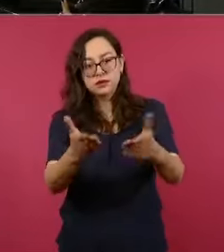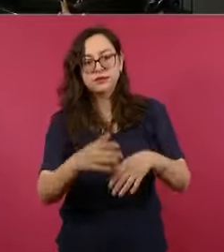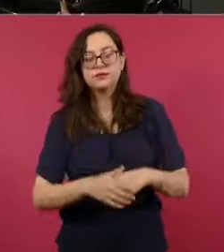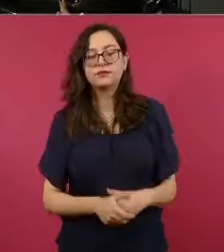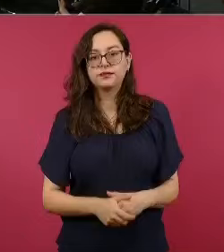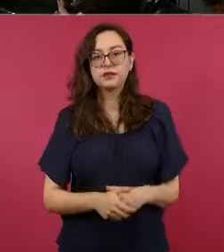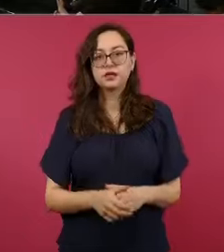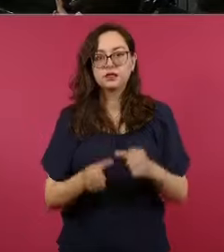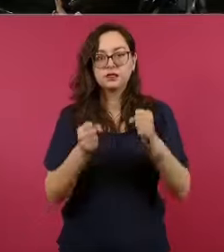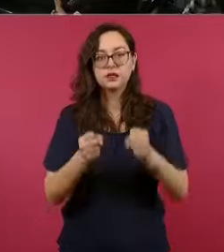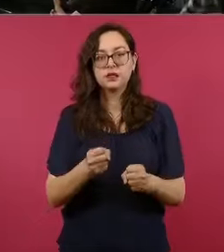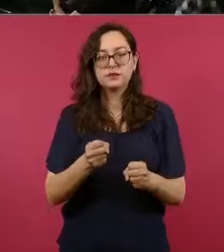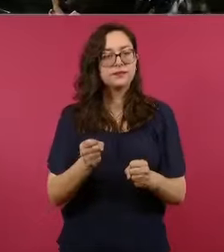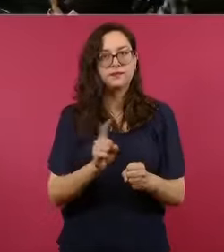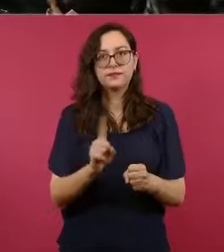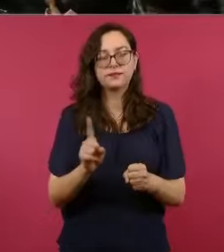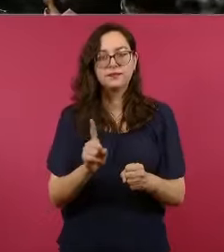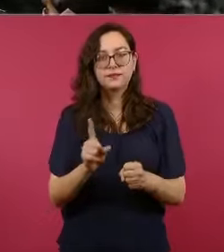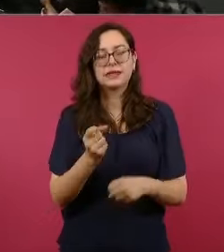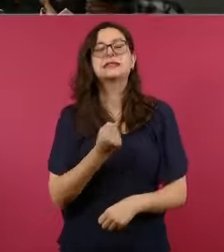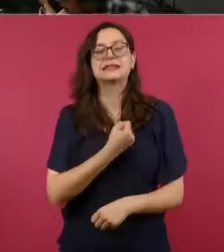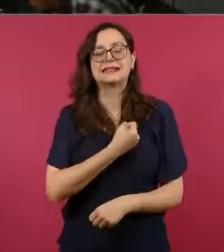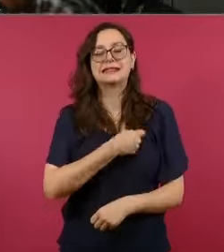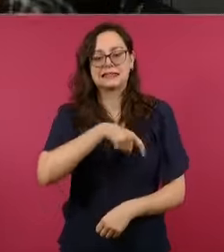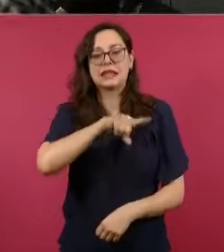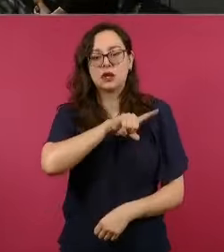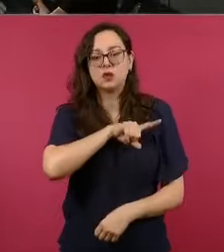Eduardo Esquivel ancona sdp